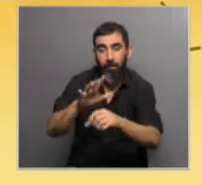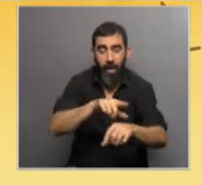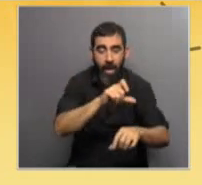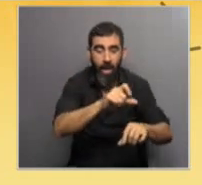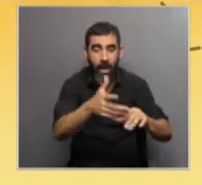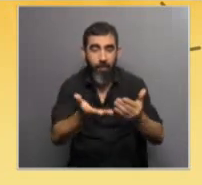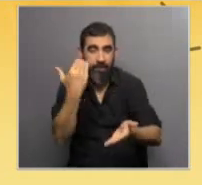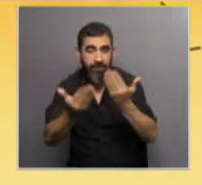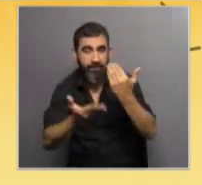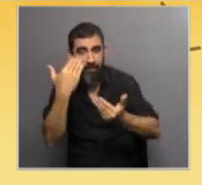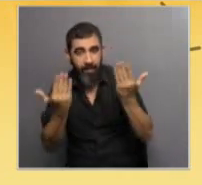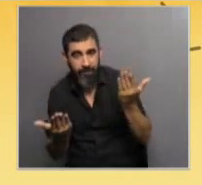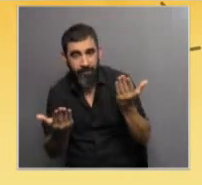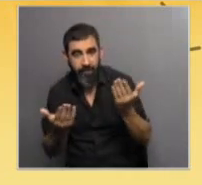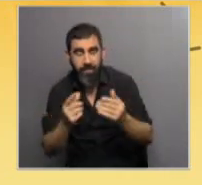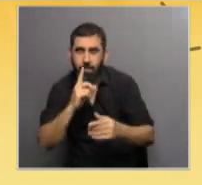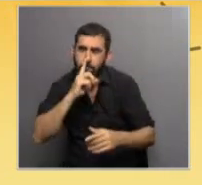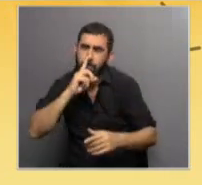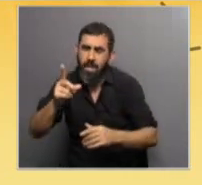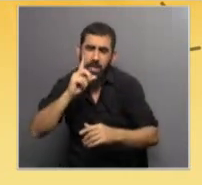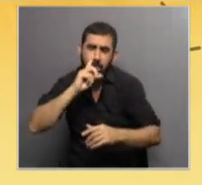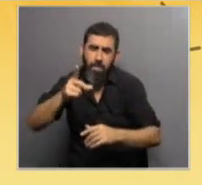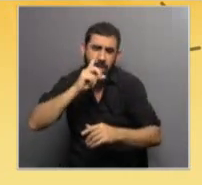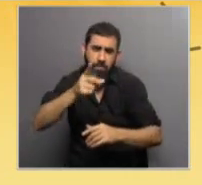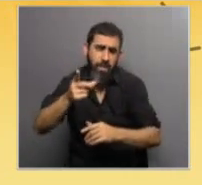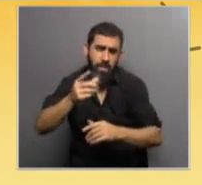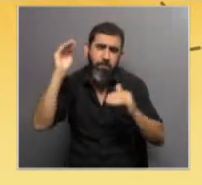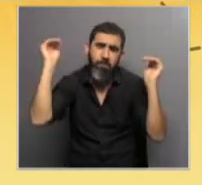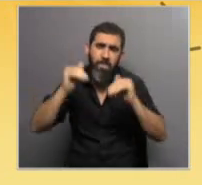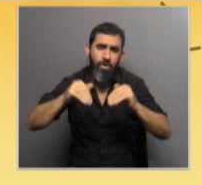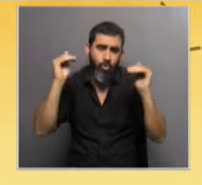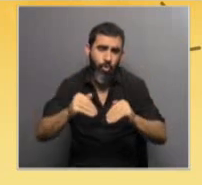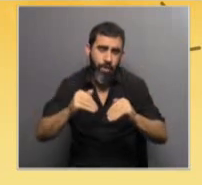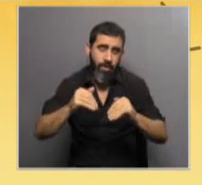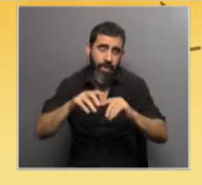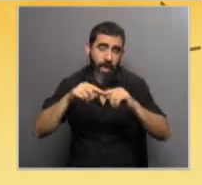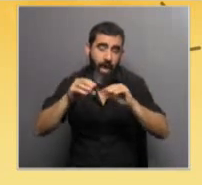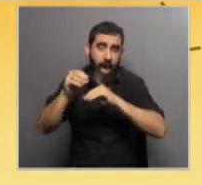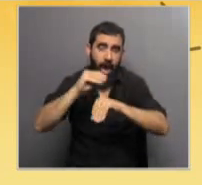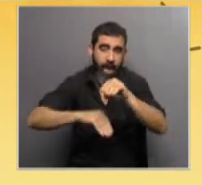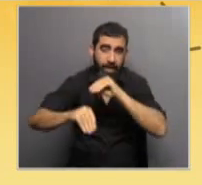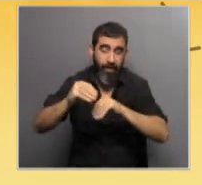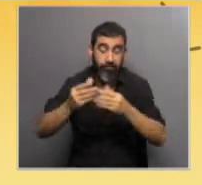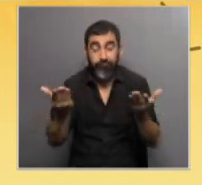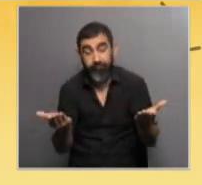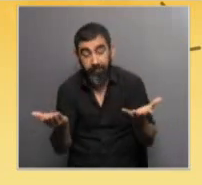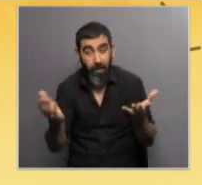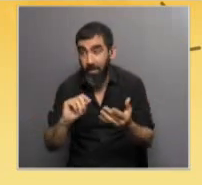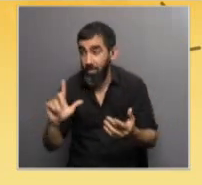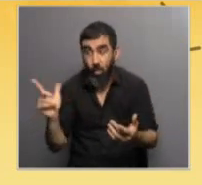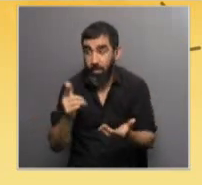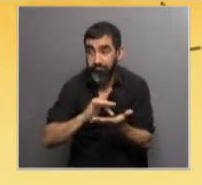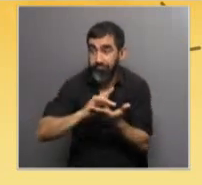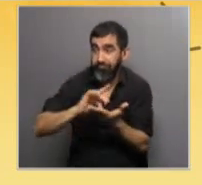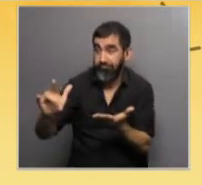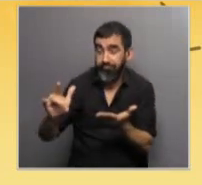arena y fueron miles y miles y miles millones de metros cúbicos que sacar bueno listo este ahora no hay arena no